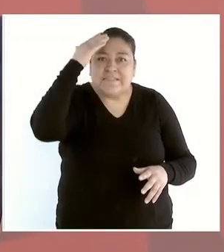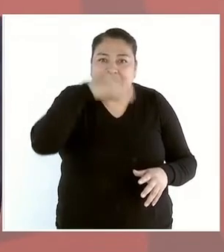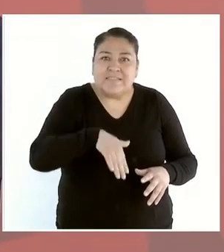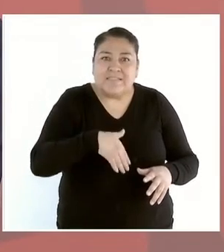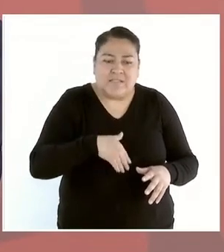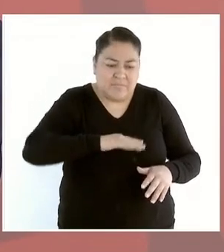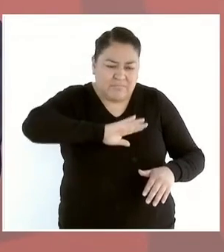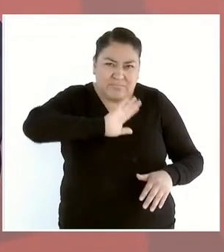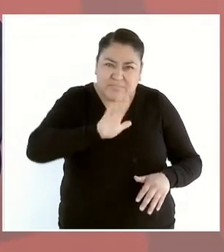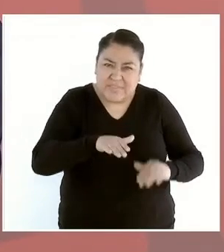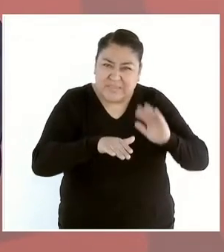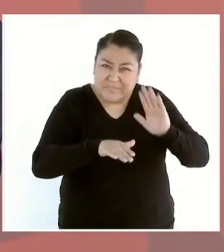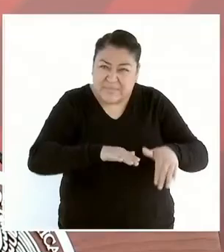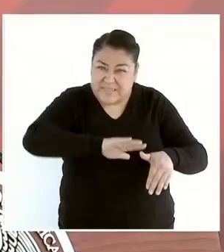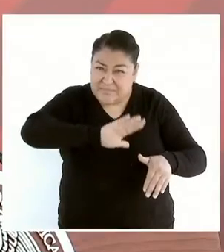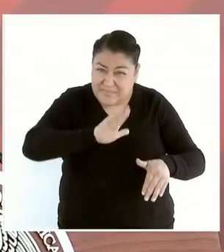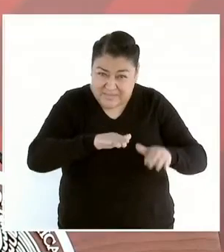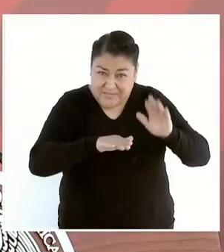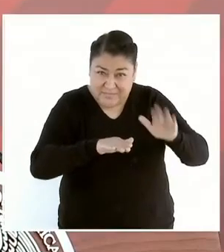guadalupe